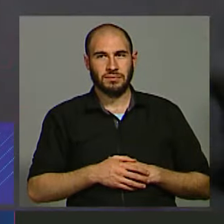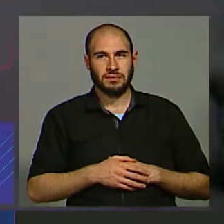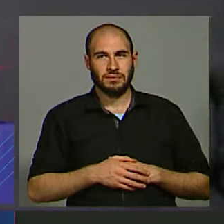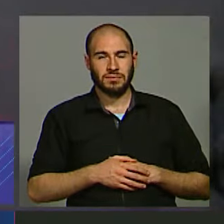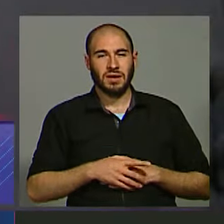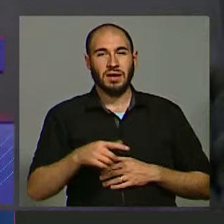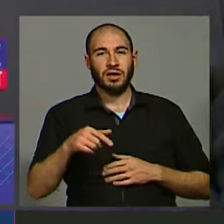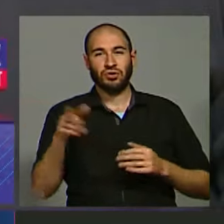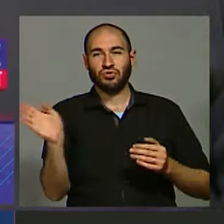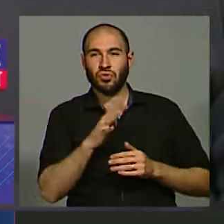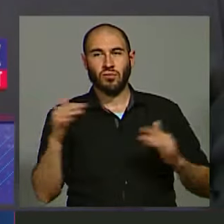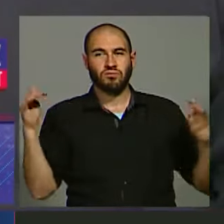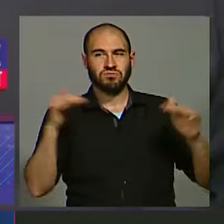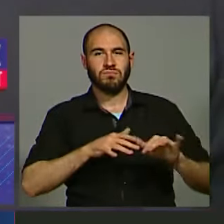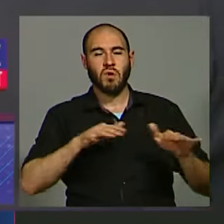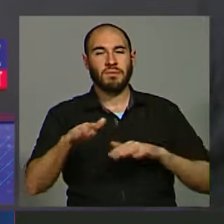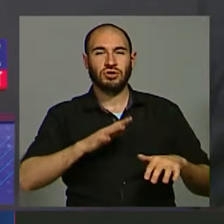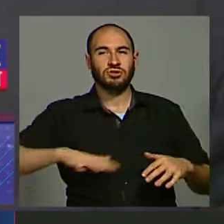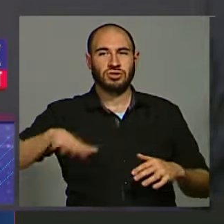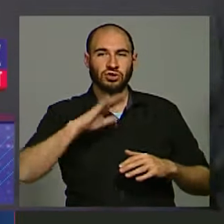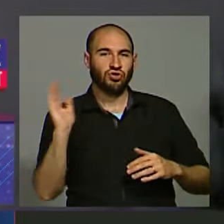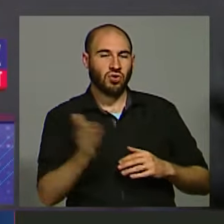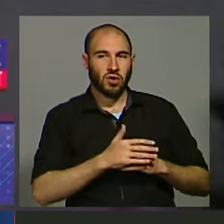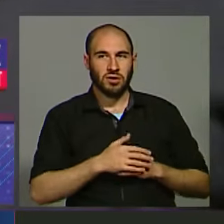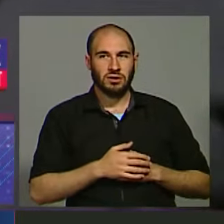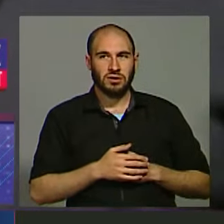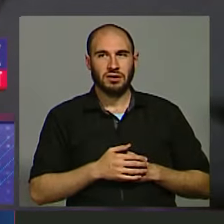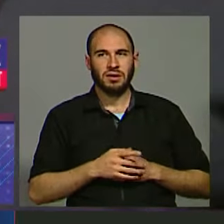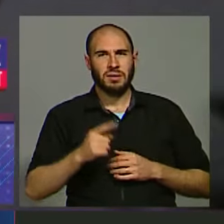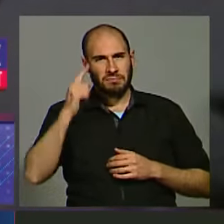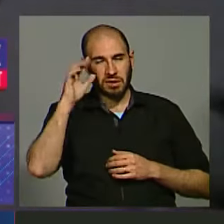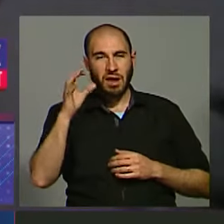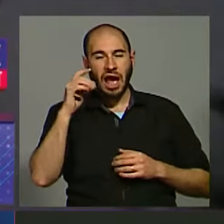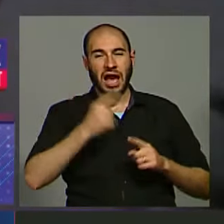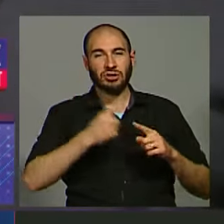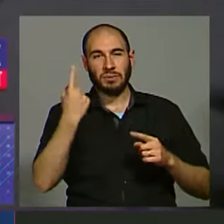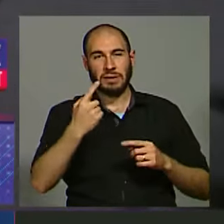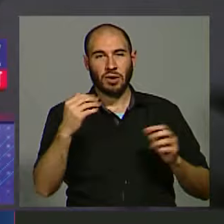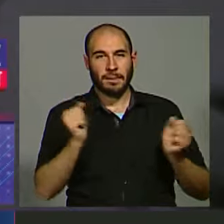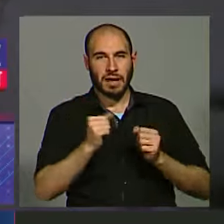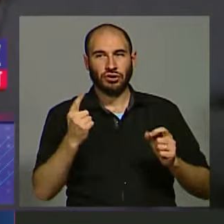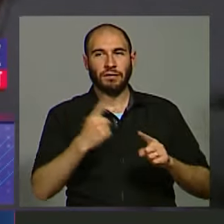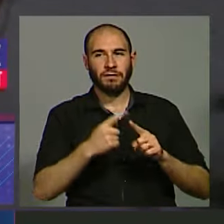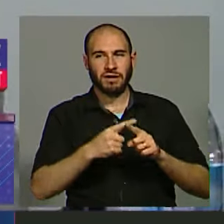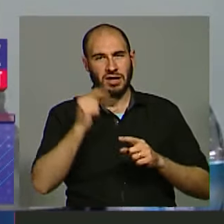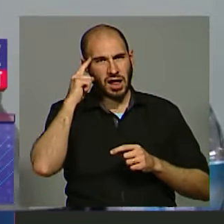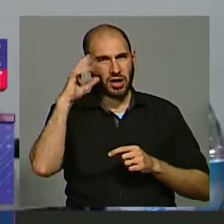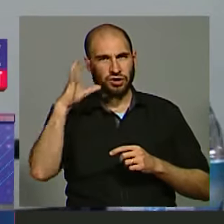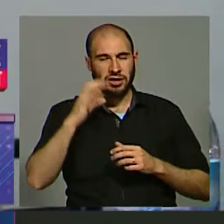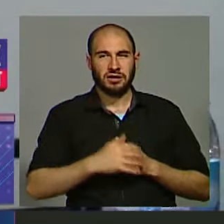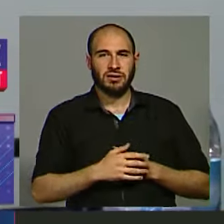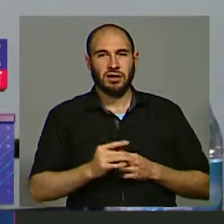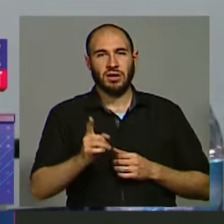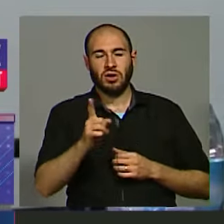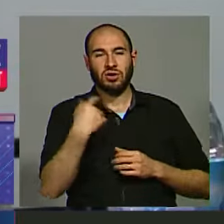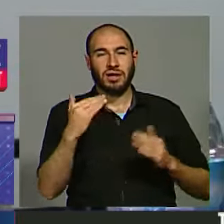Y hoy estamos todos acá, los movimientos sociales y todo, vamos a conmemorar el acto del 1 de mayo, voy a tener un festejo, hay que recordarlo, y vamos a